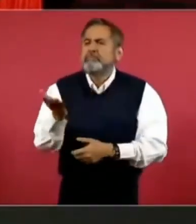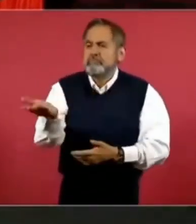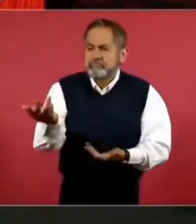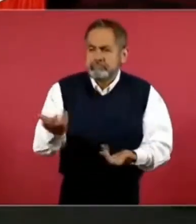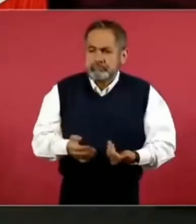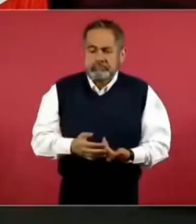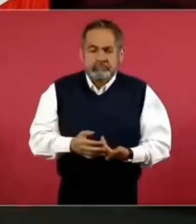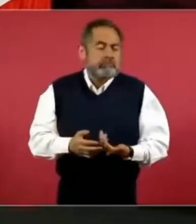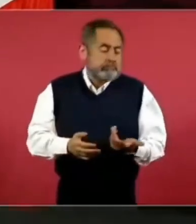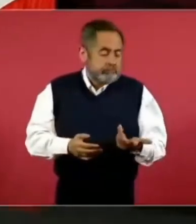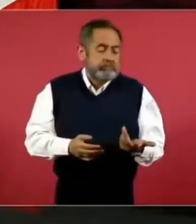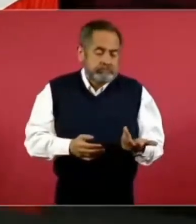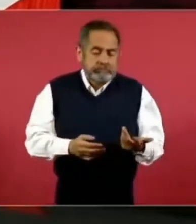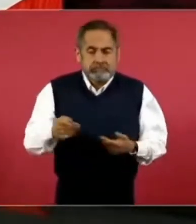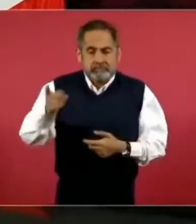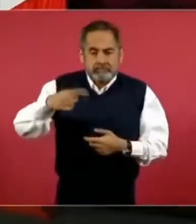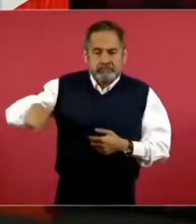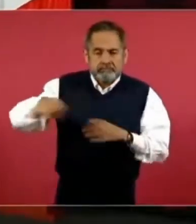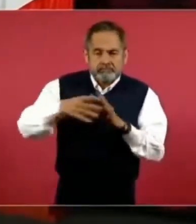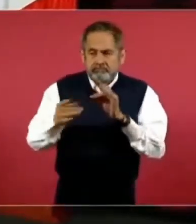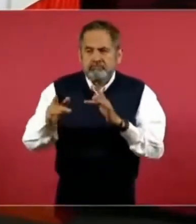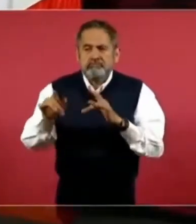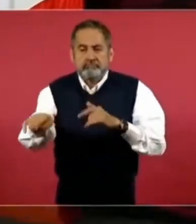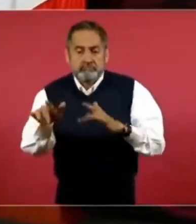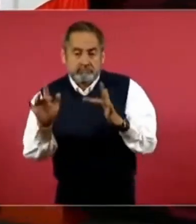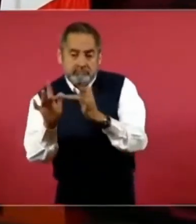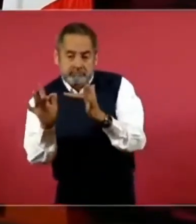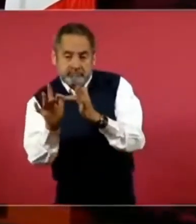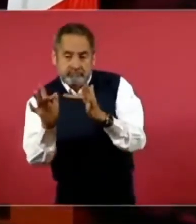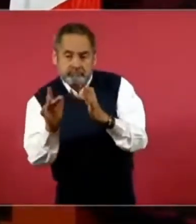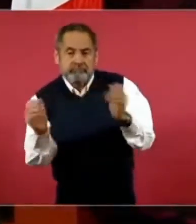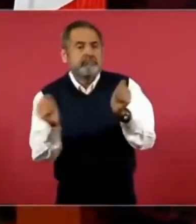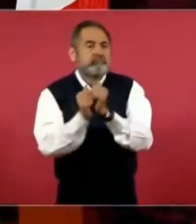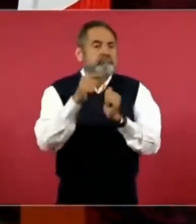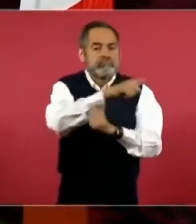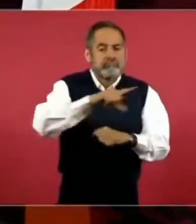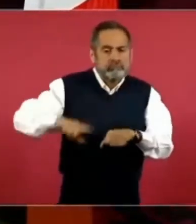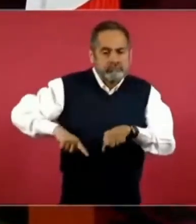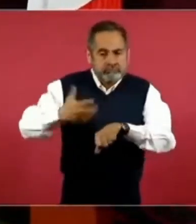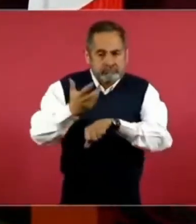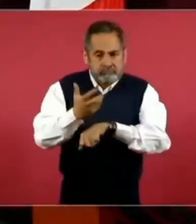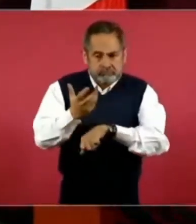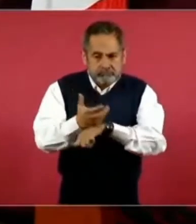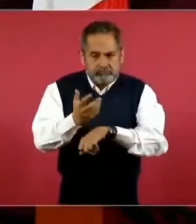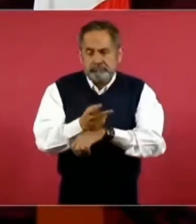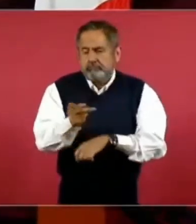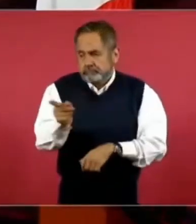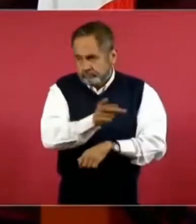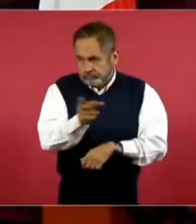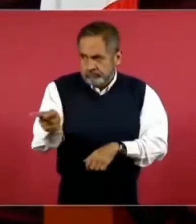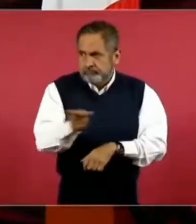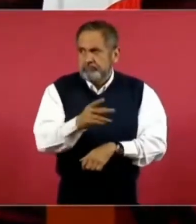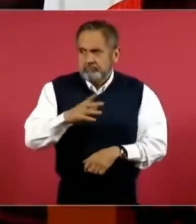Y ellos tienen comunicación con el gobierno de Estados Unidos,